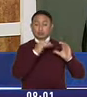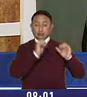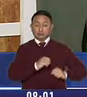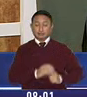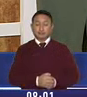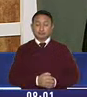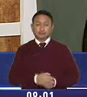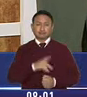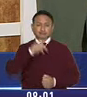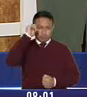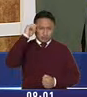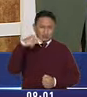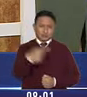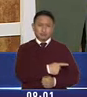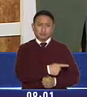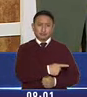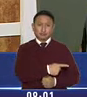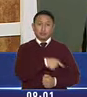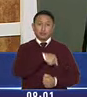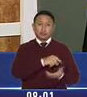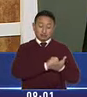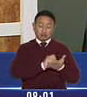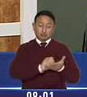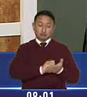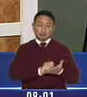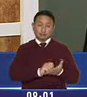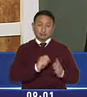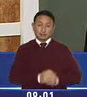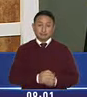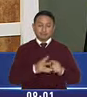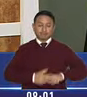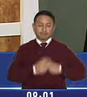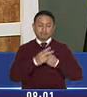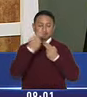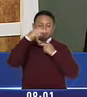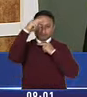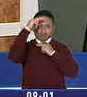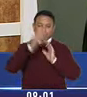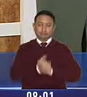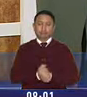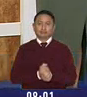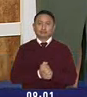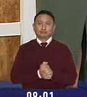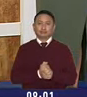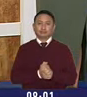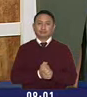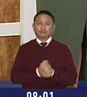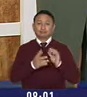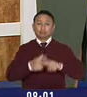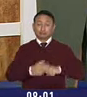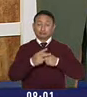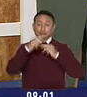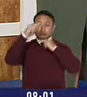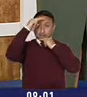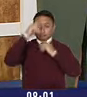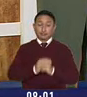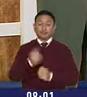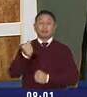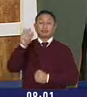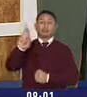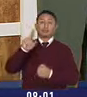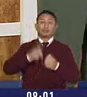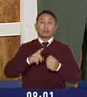098-518-4393. Recuérdenlo, ahí está en pantalla para que lo puedan anotar. Y Dianita, iniciamos ya con el desarrollo informativo. Claro que sí, vamos con las noticias. En el sur de Quito,